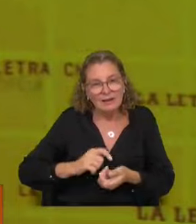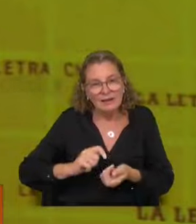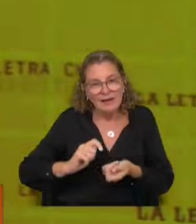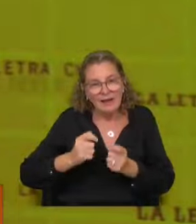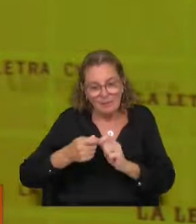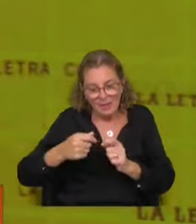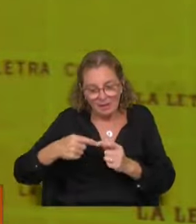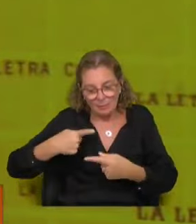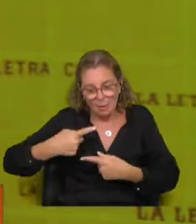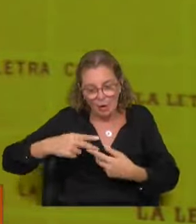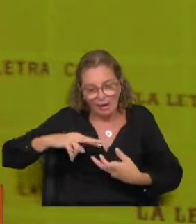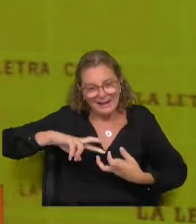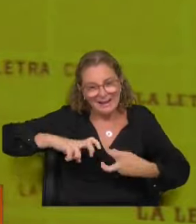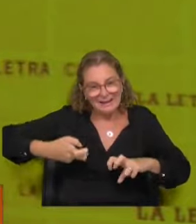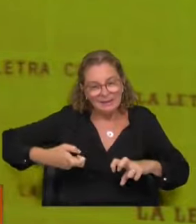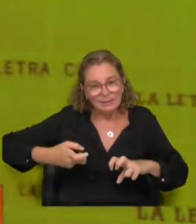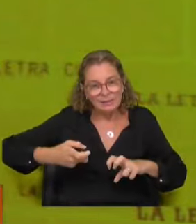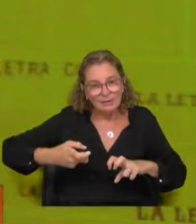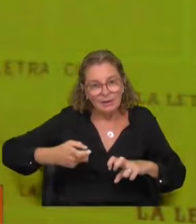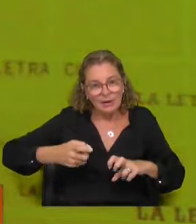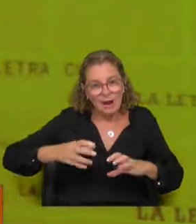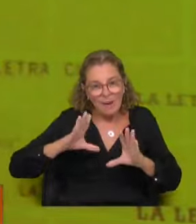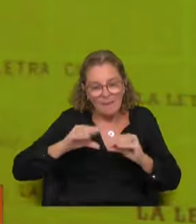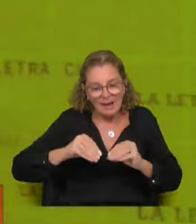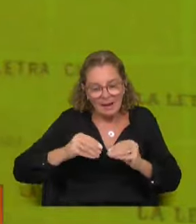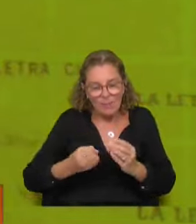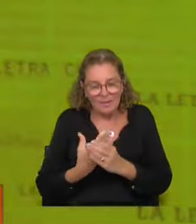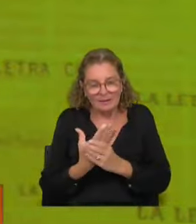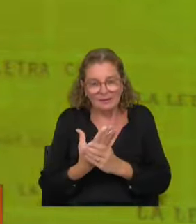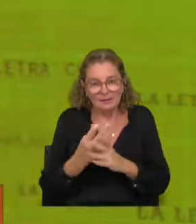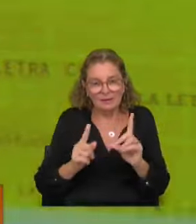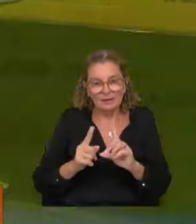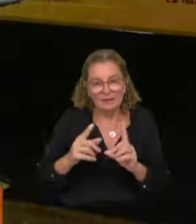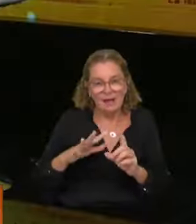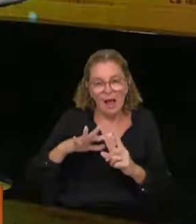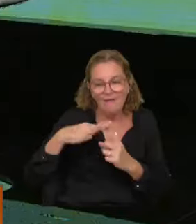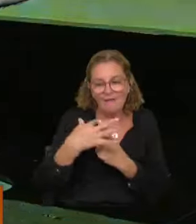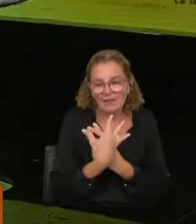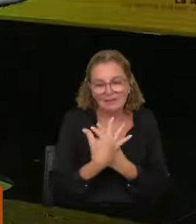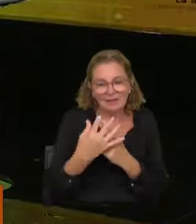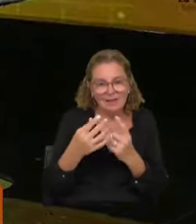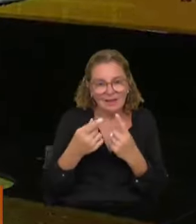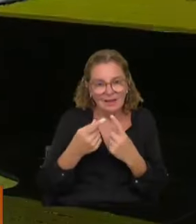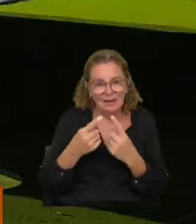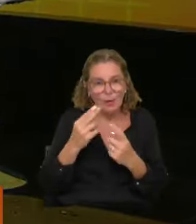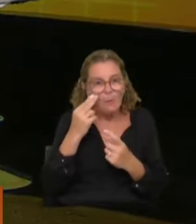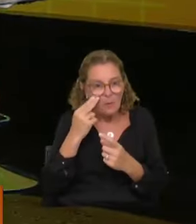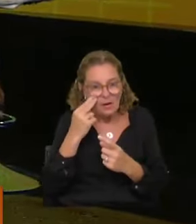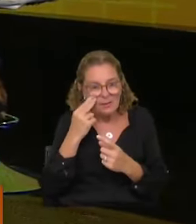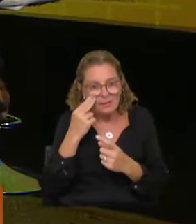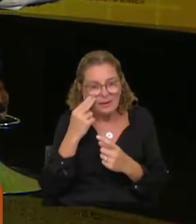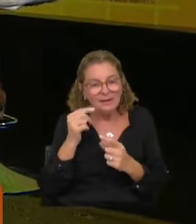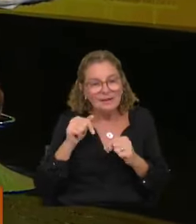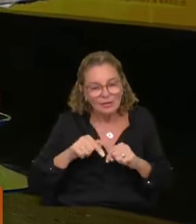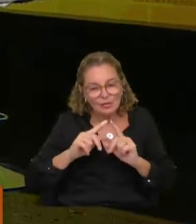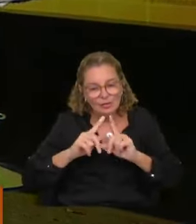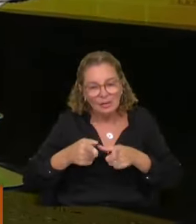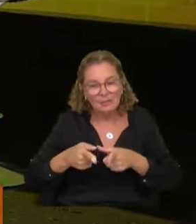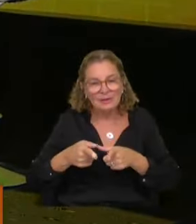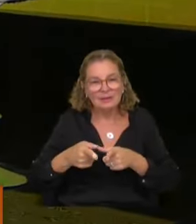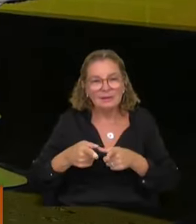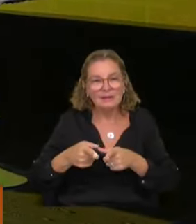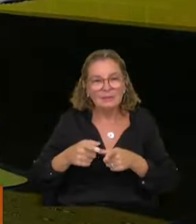genéticamente enciende o apaga genes que hacen que sobreviva a ese ambiente adverso y que esa reprogramación incluso va a